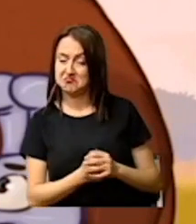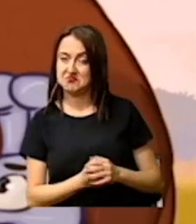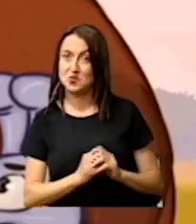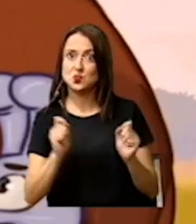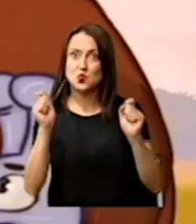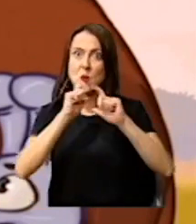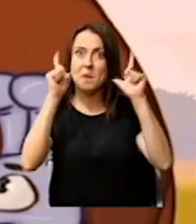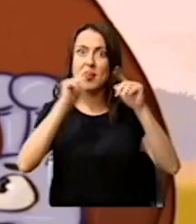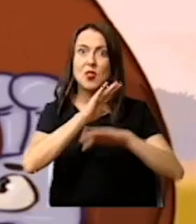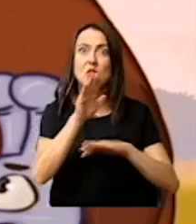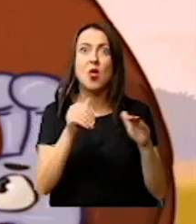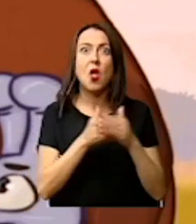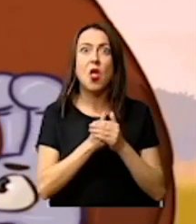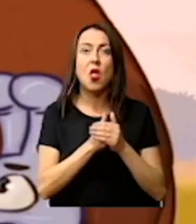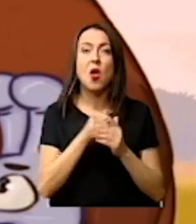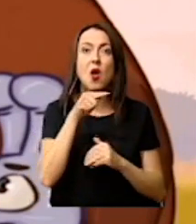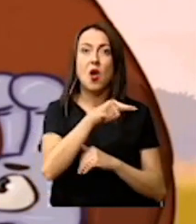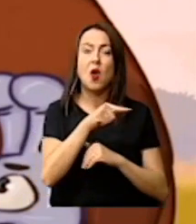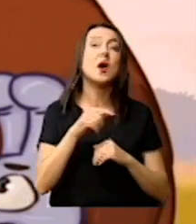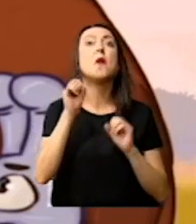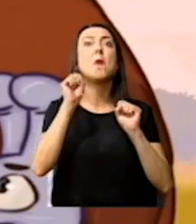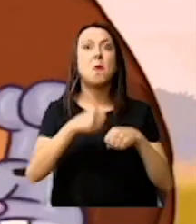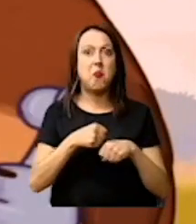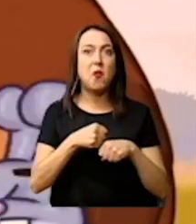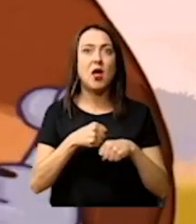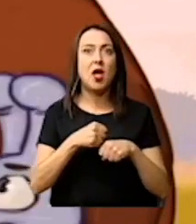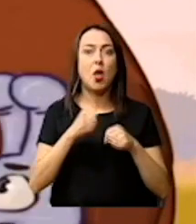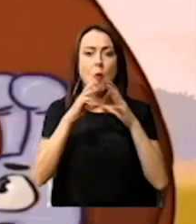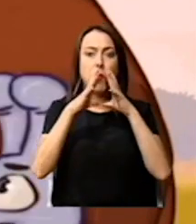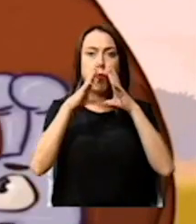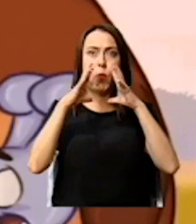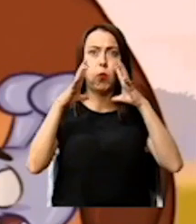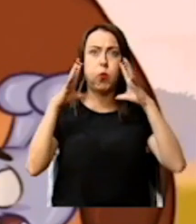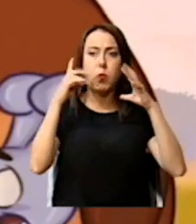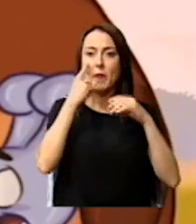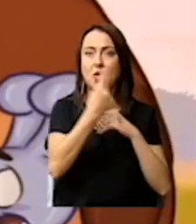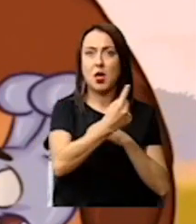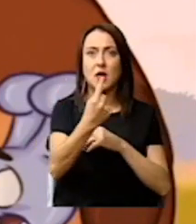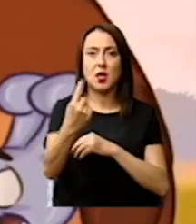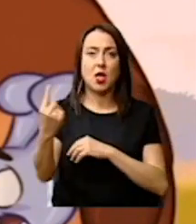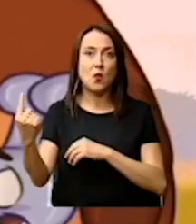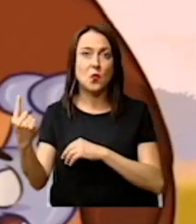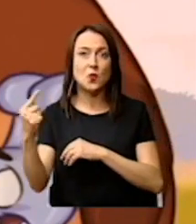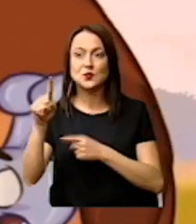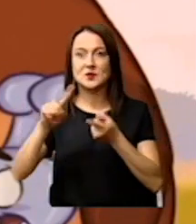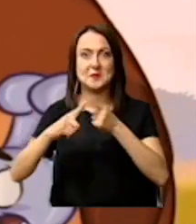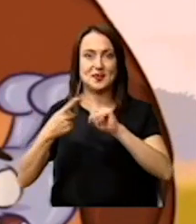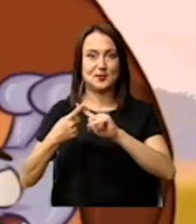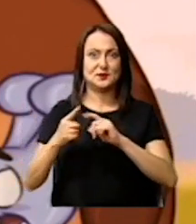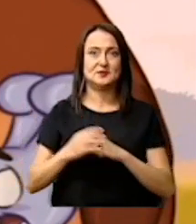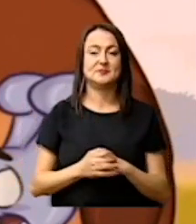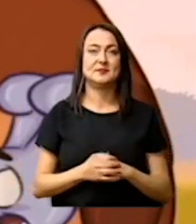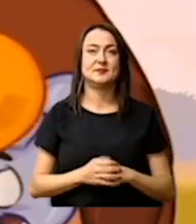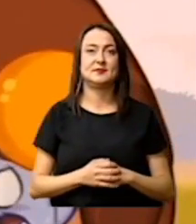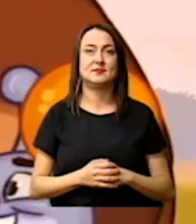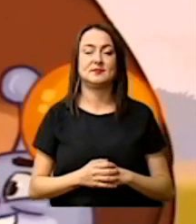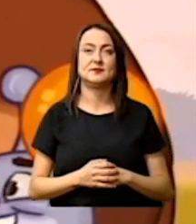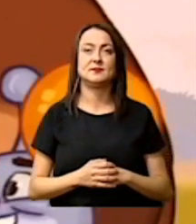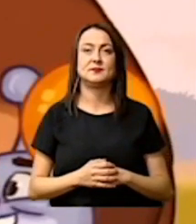sorpresa de todos, pudo llenar un globo para cada uno de sus nuevos amigos.